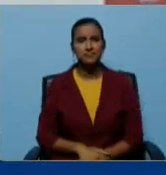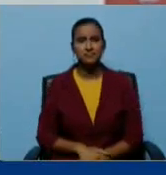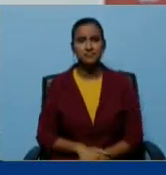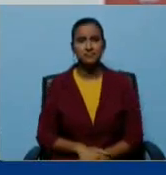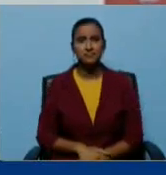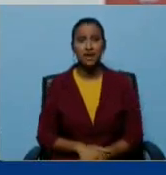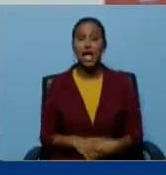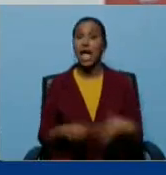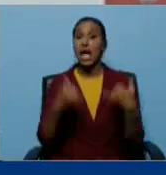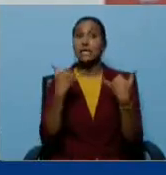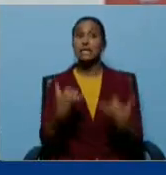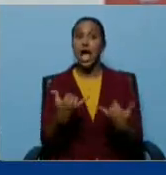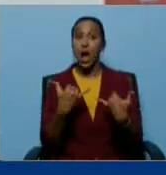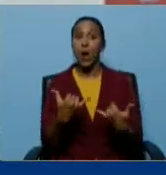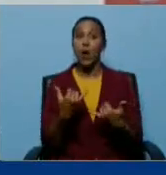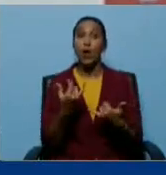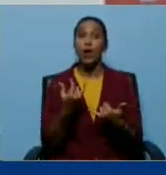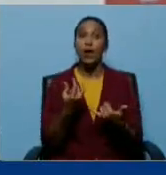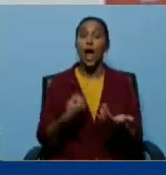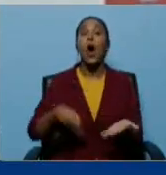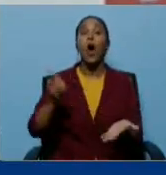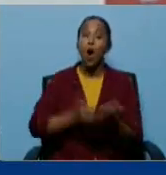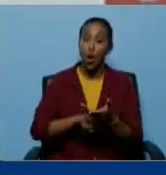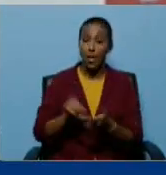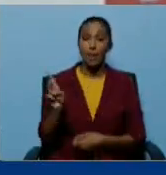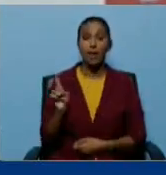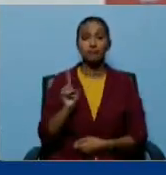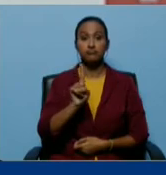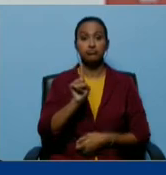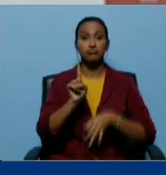Y ahora volvió a salir.